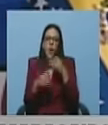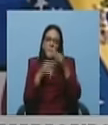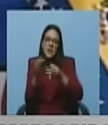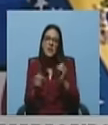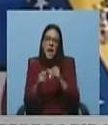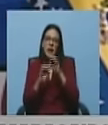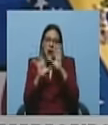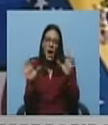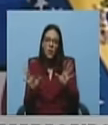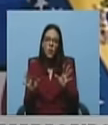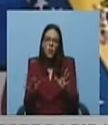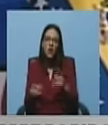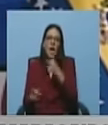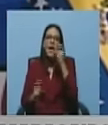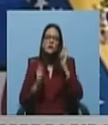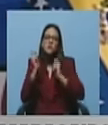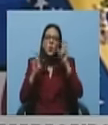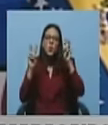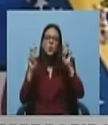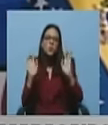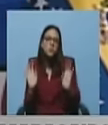fachada